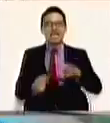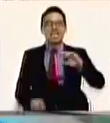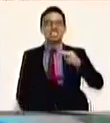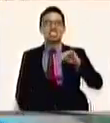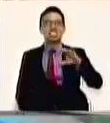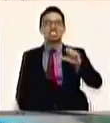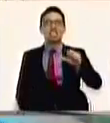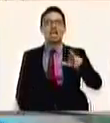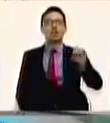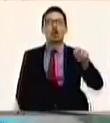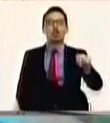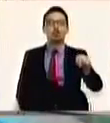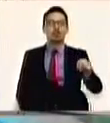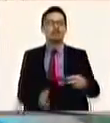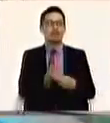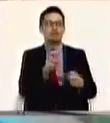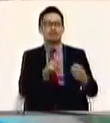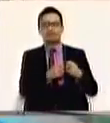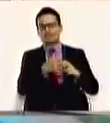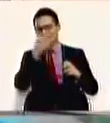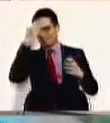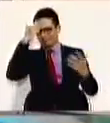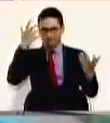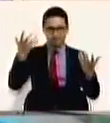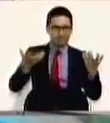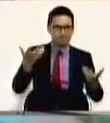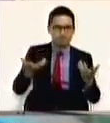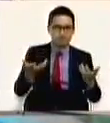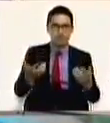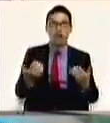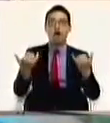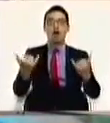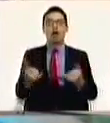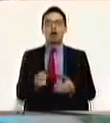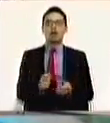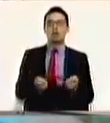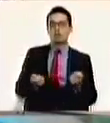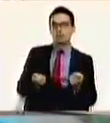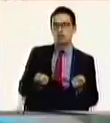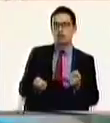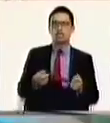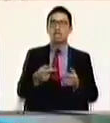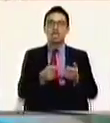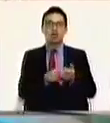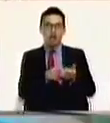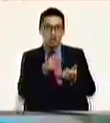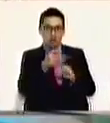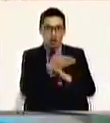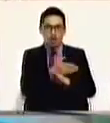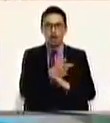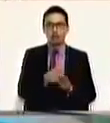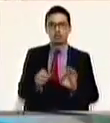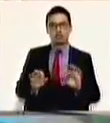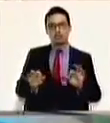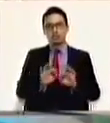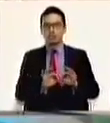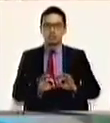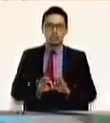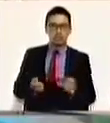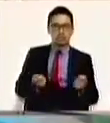Aquí hay un chicharrón, dijo el ministro. Bueno, hoy está tratando de embellecer, de ablandar y de perfumar el chicharrón. Escucho un